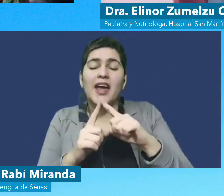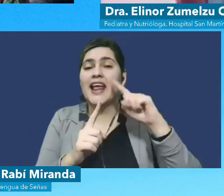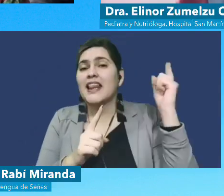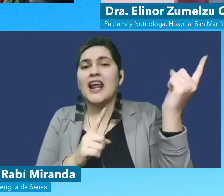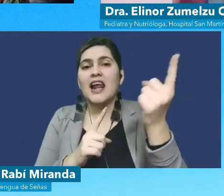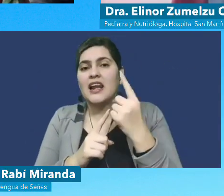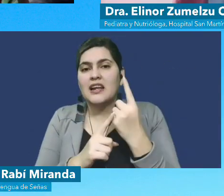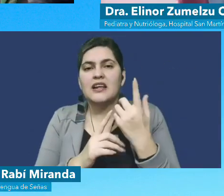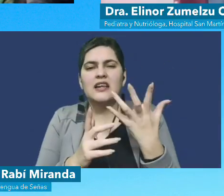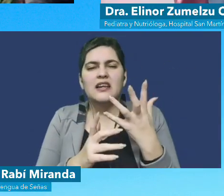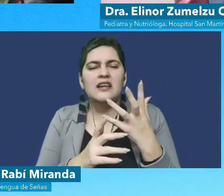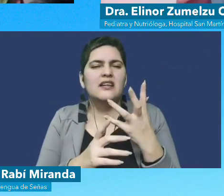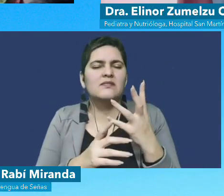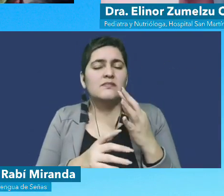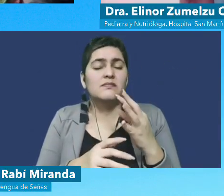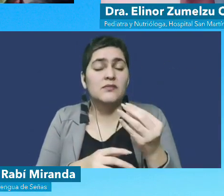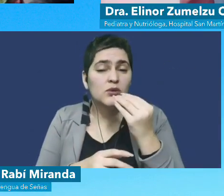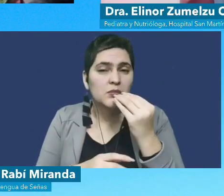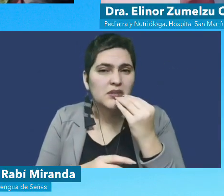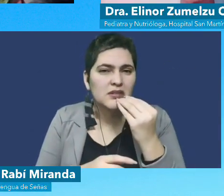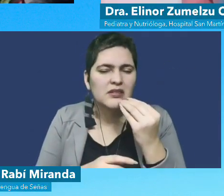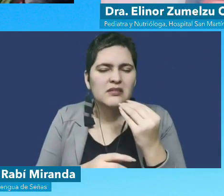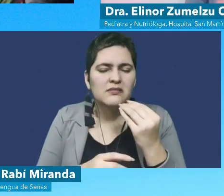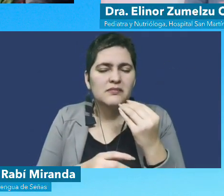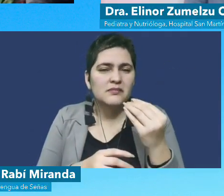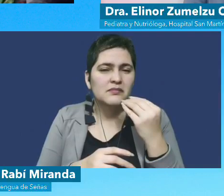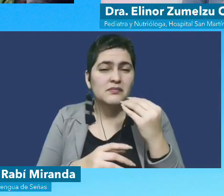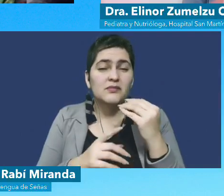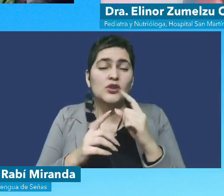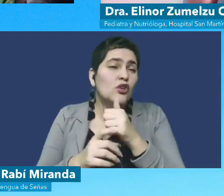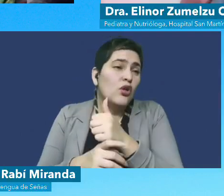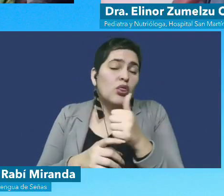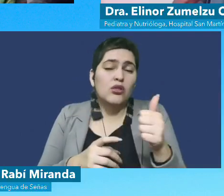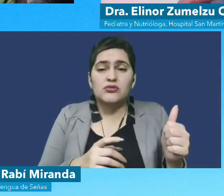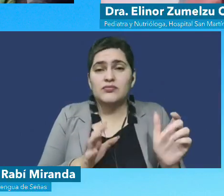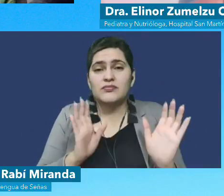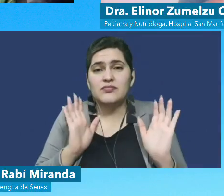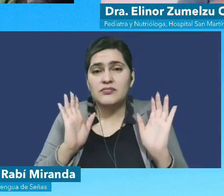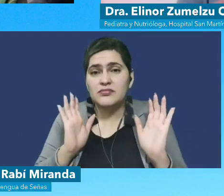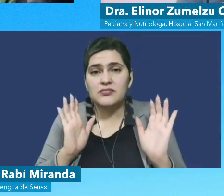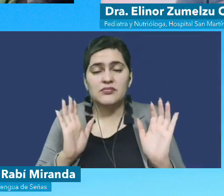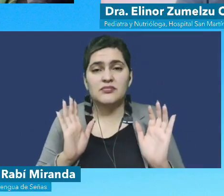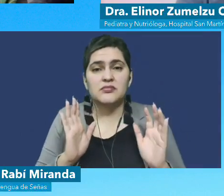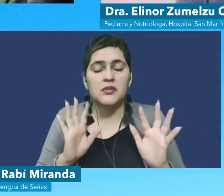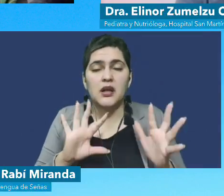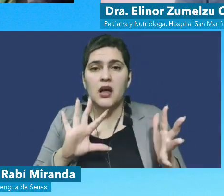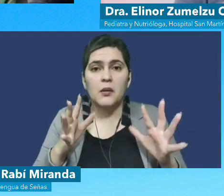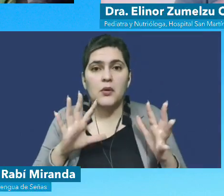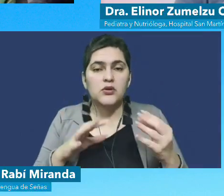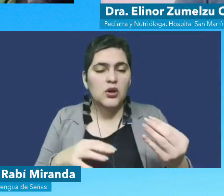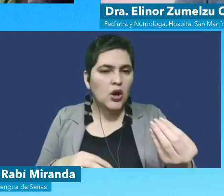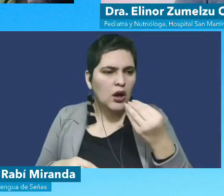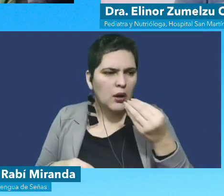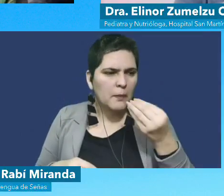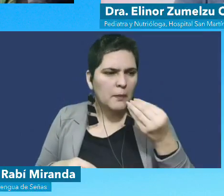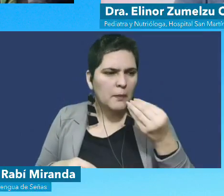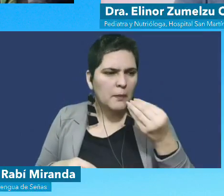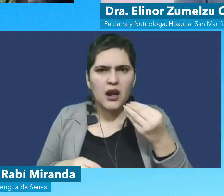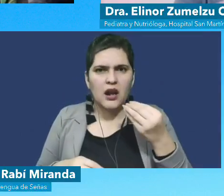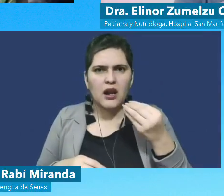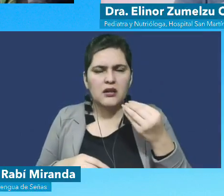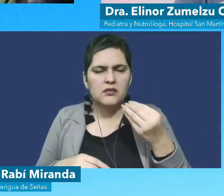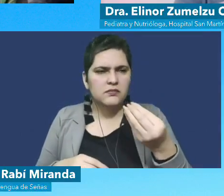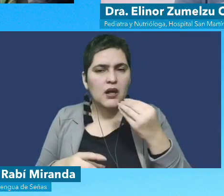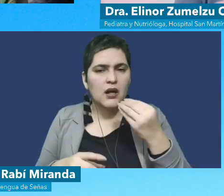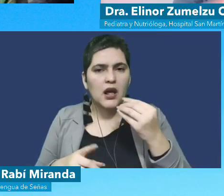intolerancia. Todos tenemos derecho a tener una reacción que es como por el hecho de comerme un alimento. Hay gente que le pasa con las legumbres, por ejemplo,